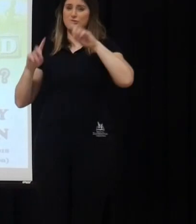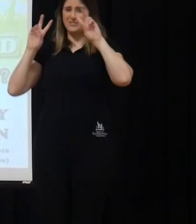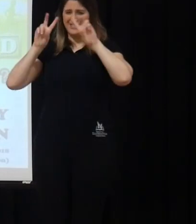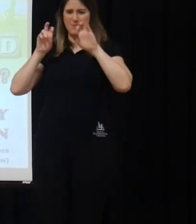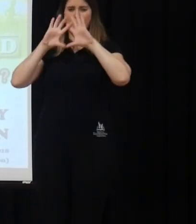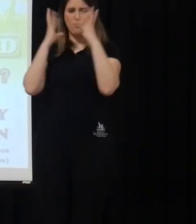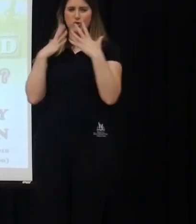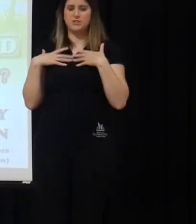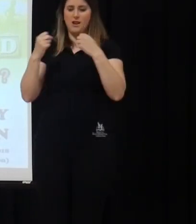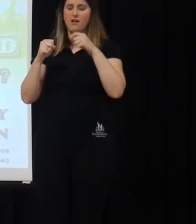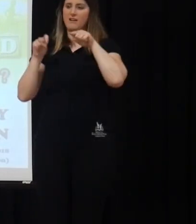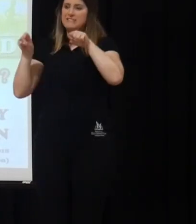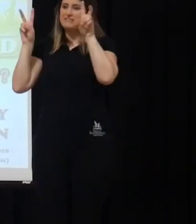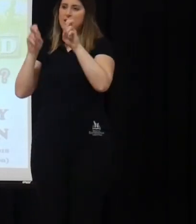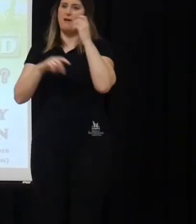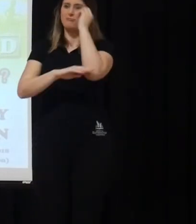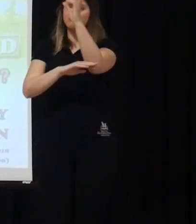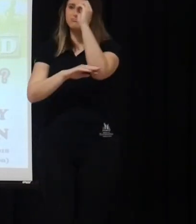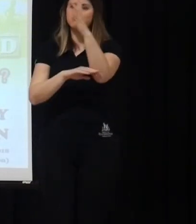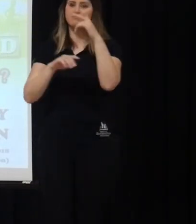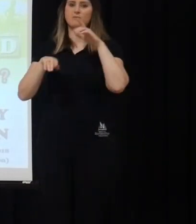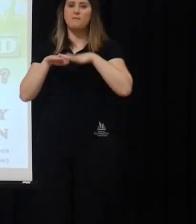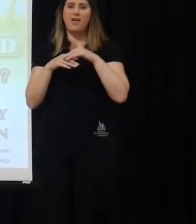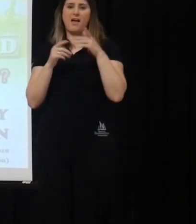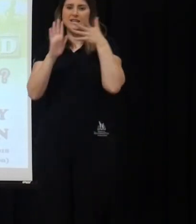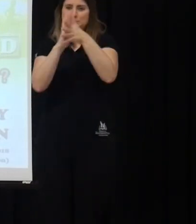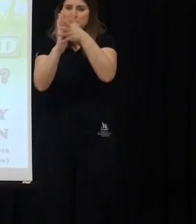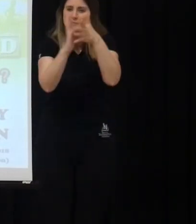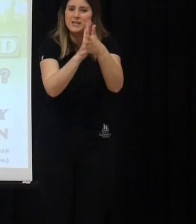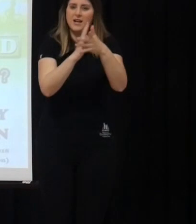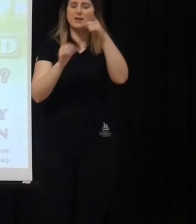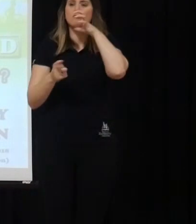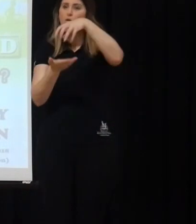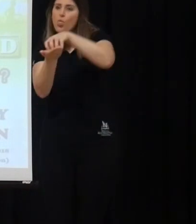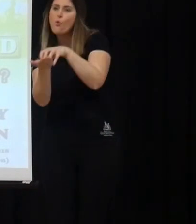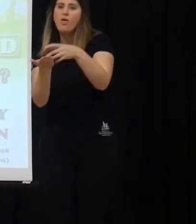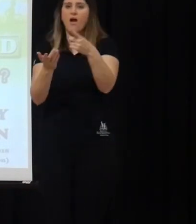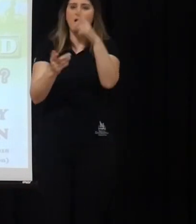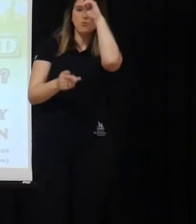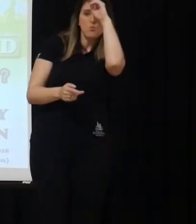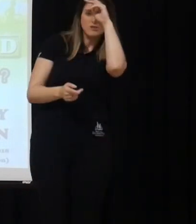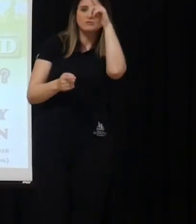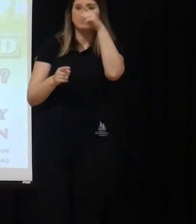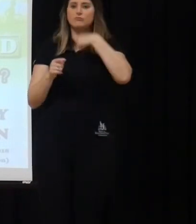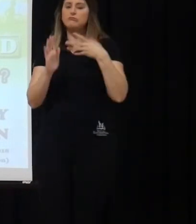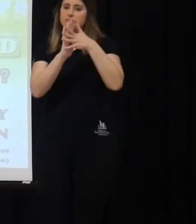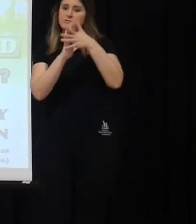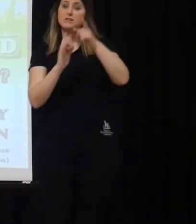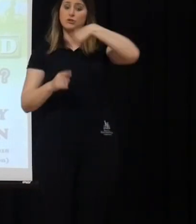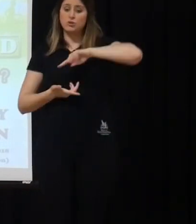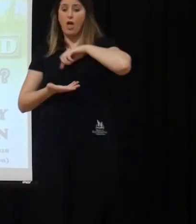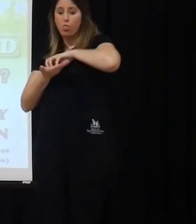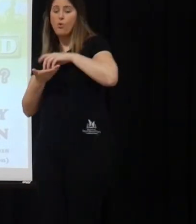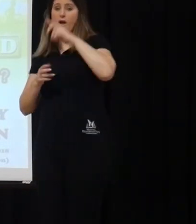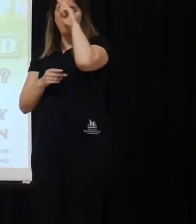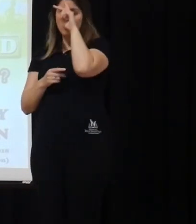este tipo de reuniones, acercarnos al usuario para saber sus inquietudes y que ustedes entiendan también cuáles son nuestras